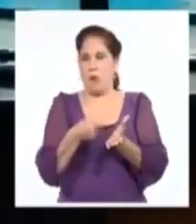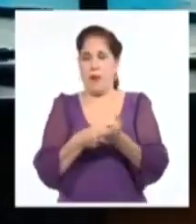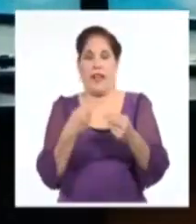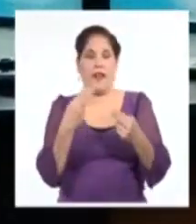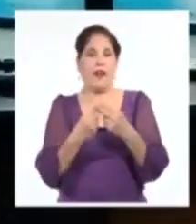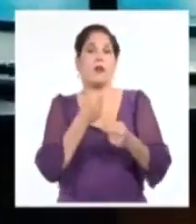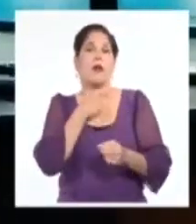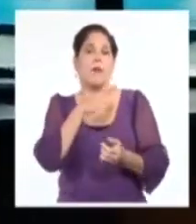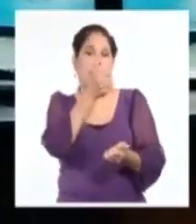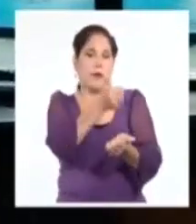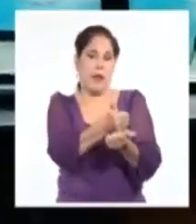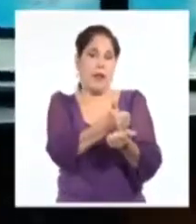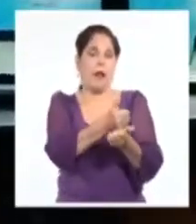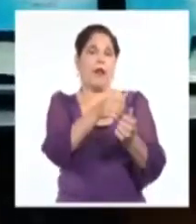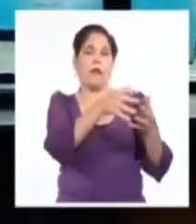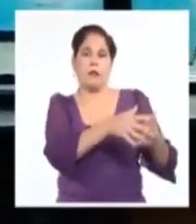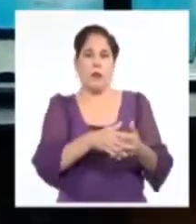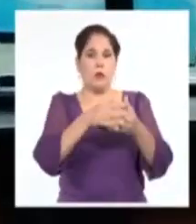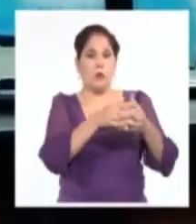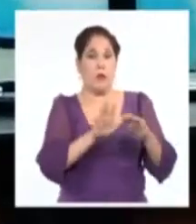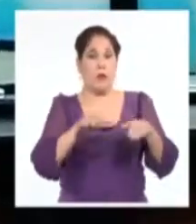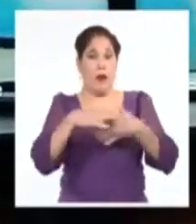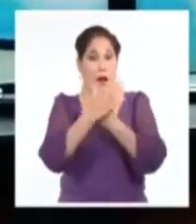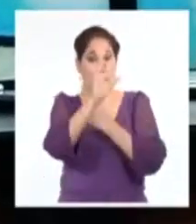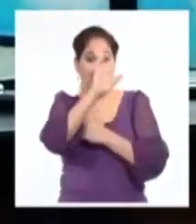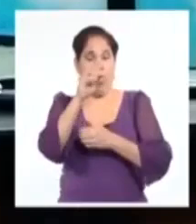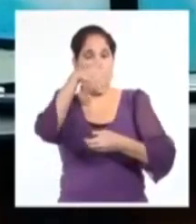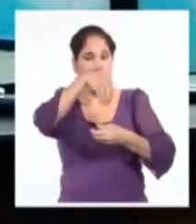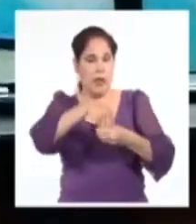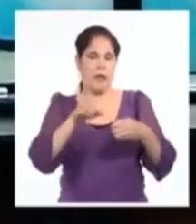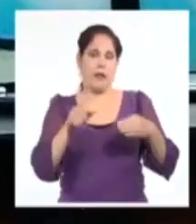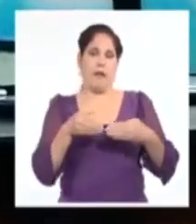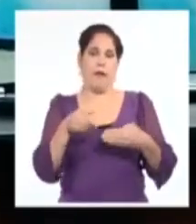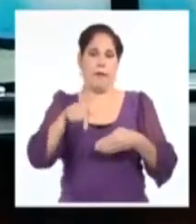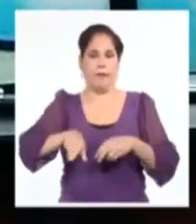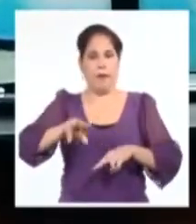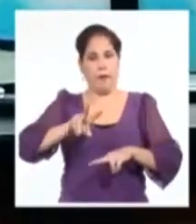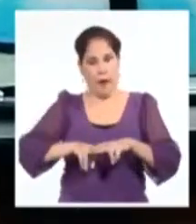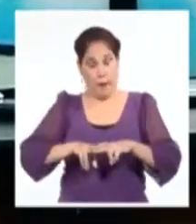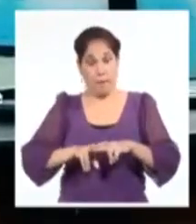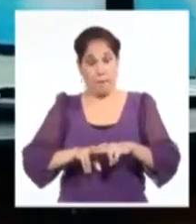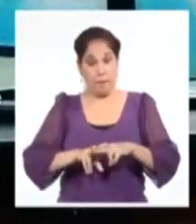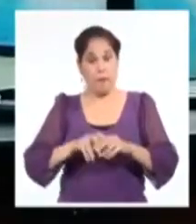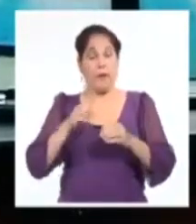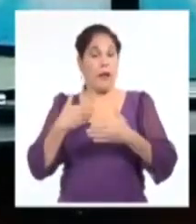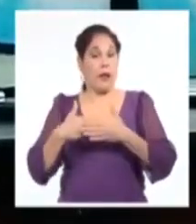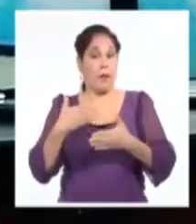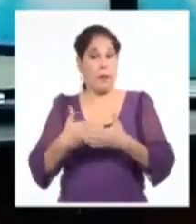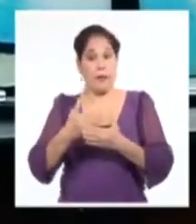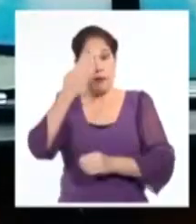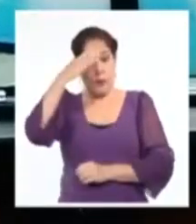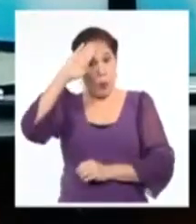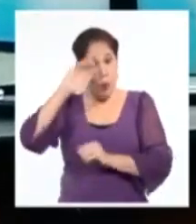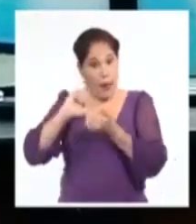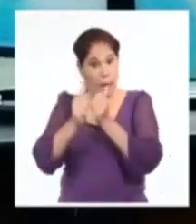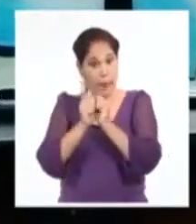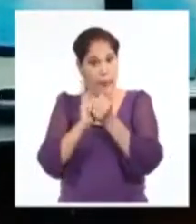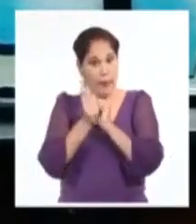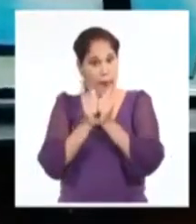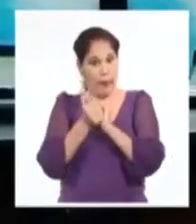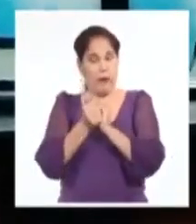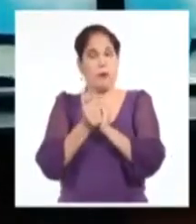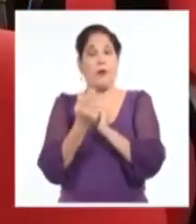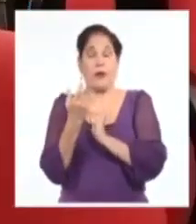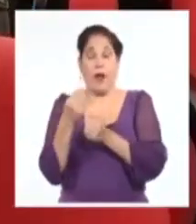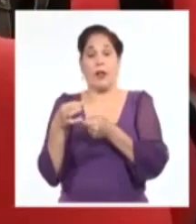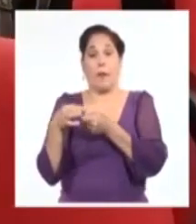en Estados Unidos, por estar cerrada la embajada de ese país aquí en La Habana. Por su parte, la empresa Cuba Deportes ha elevado sus cuentas por